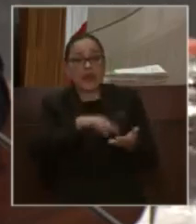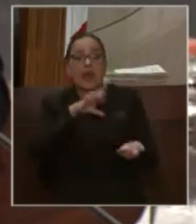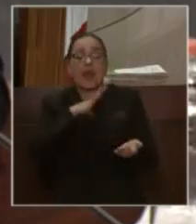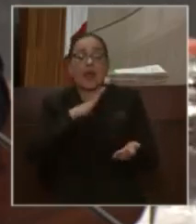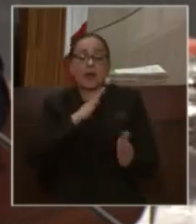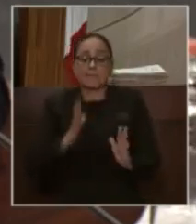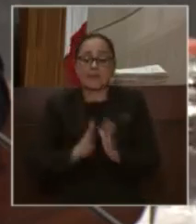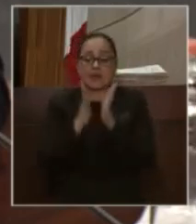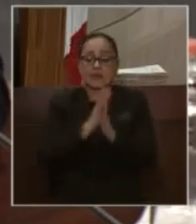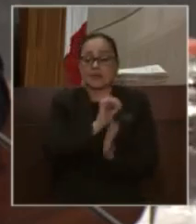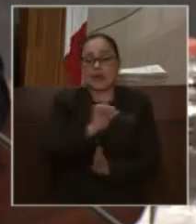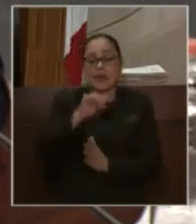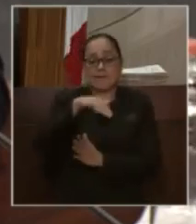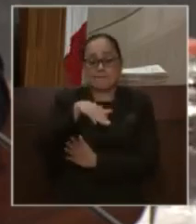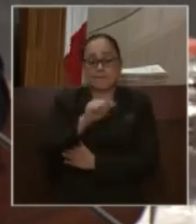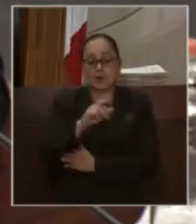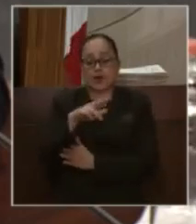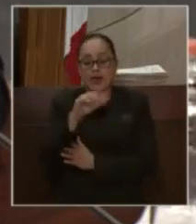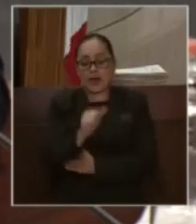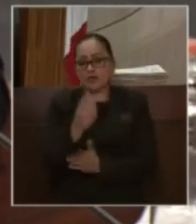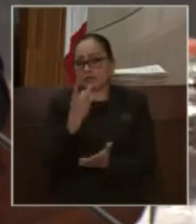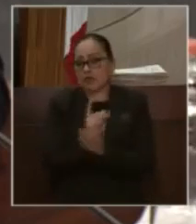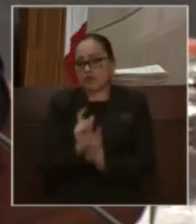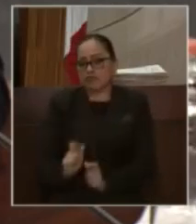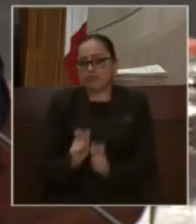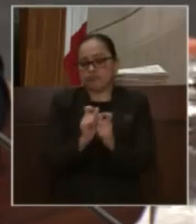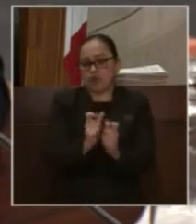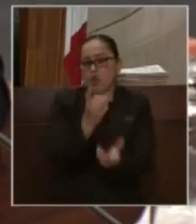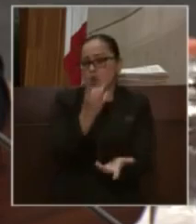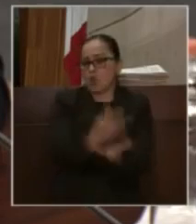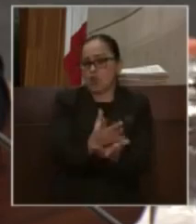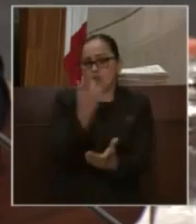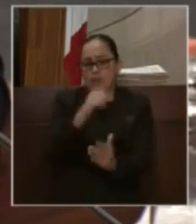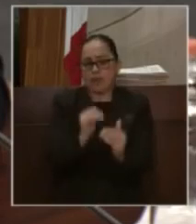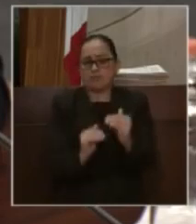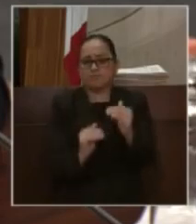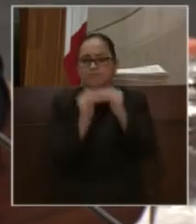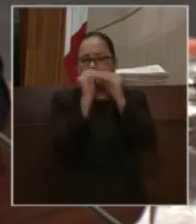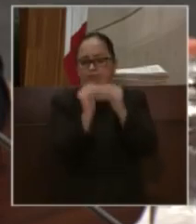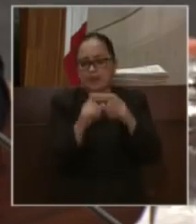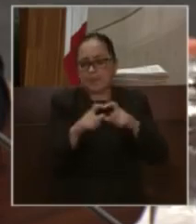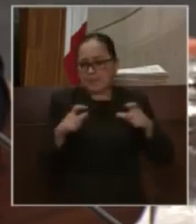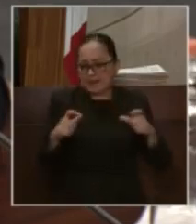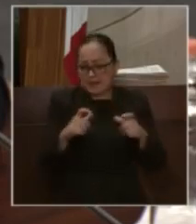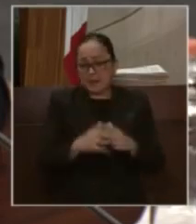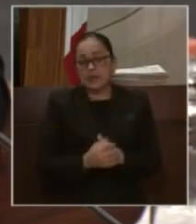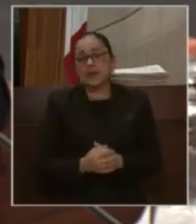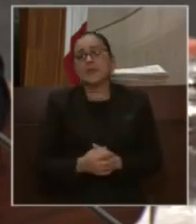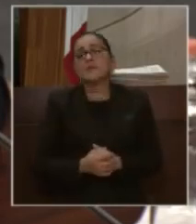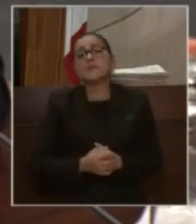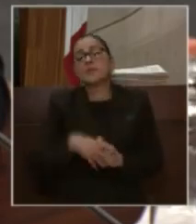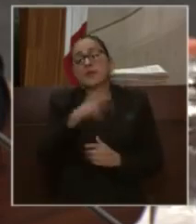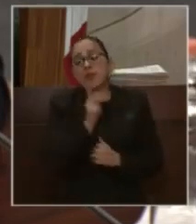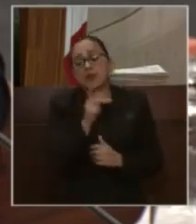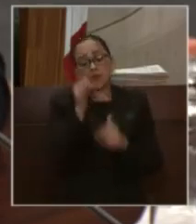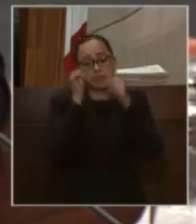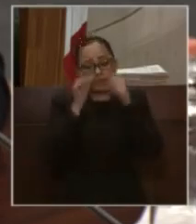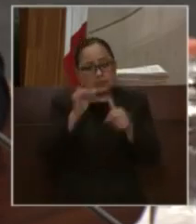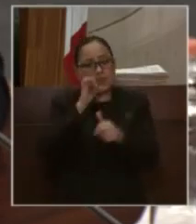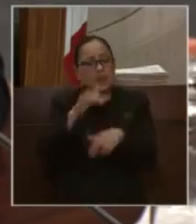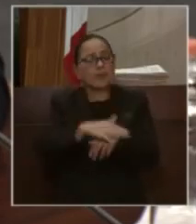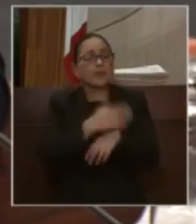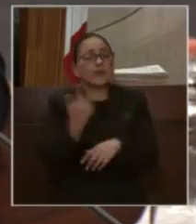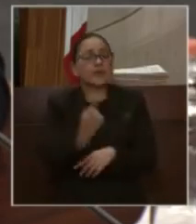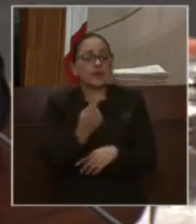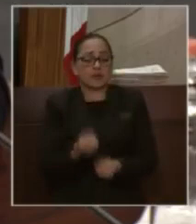la participación de Morena al asignarle solo las curules necesarias para superar el límite de subrepresentación, sin tomar en cuenta que